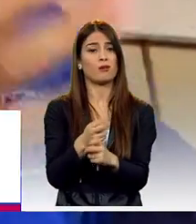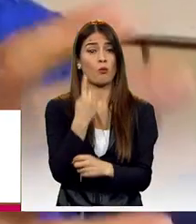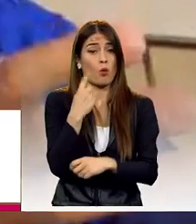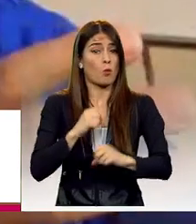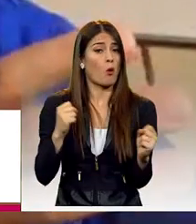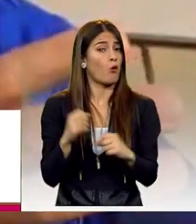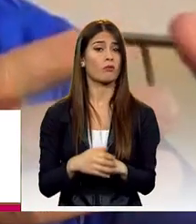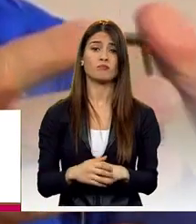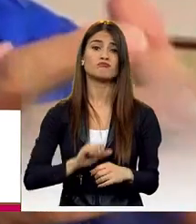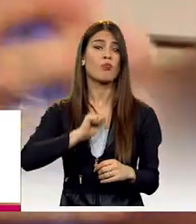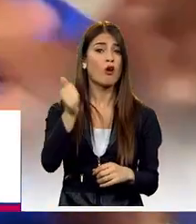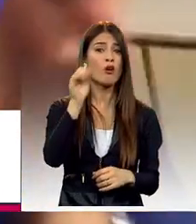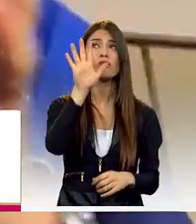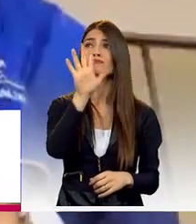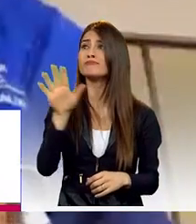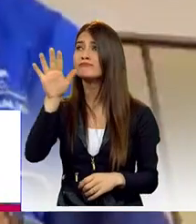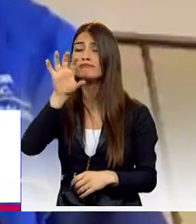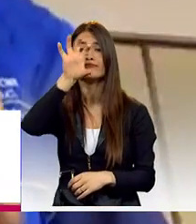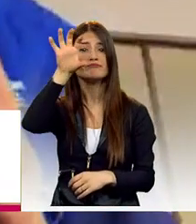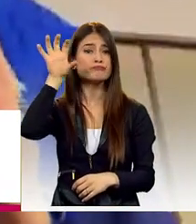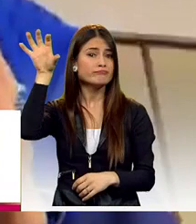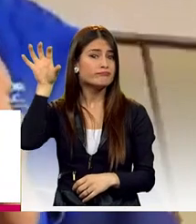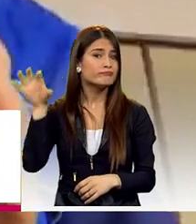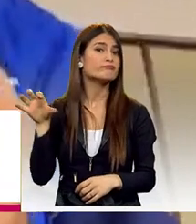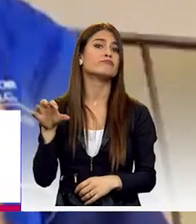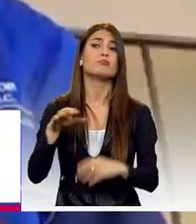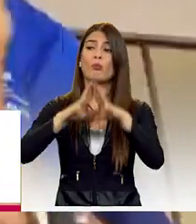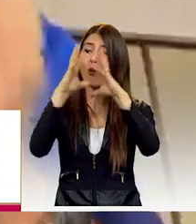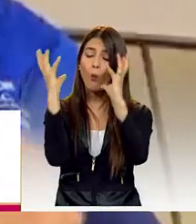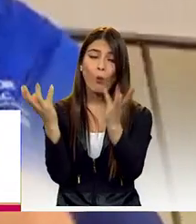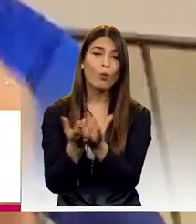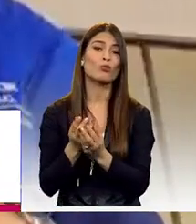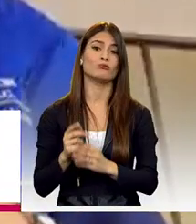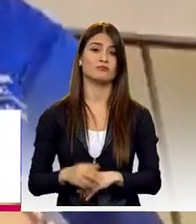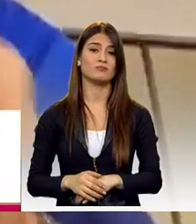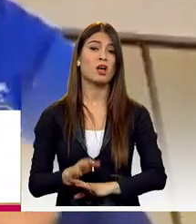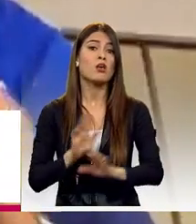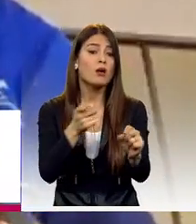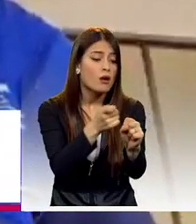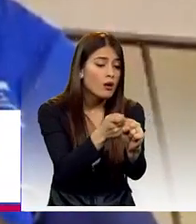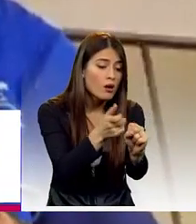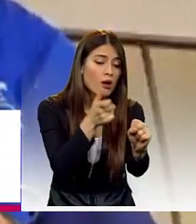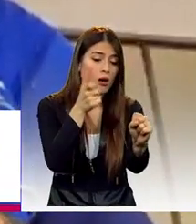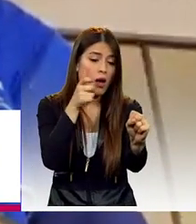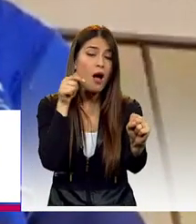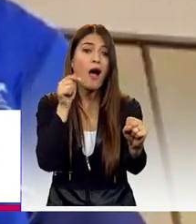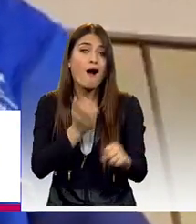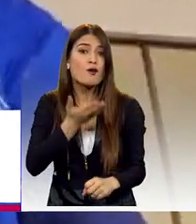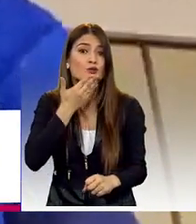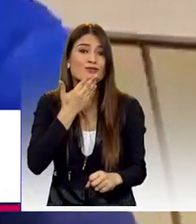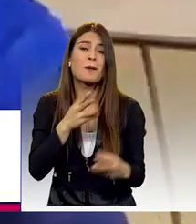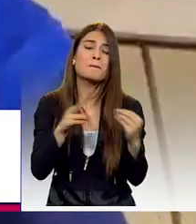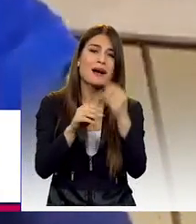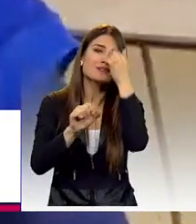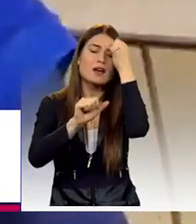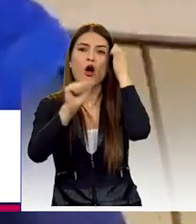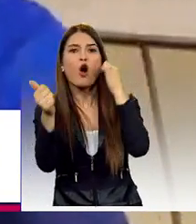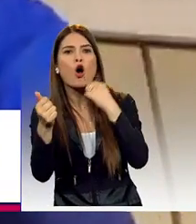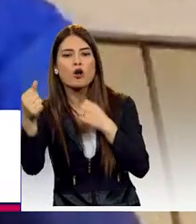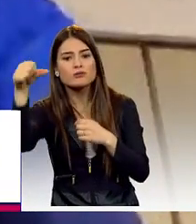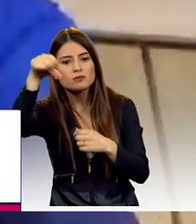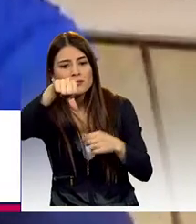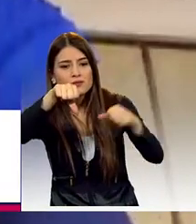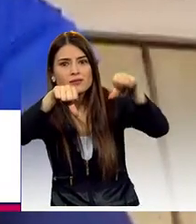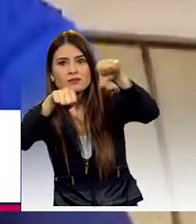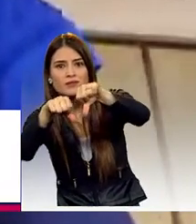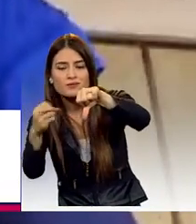las pruebas diagnósticas, se necesitan unos reactivos que se utilizan para la extracción de la muestra y se necesitan unas